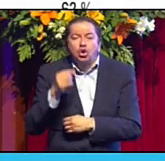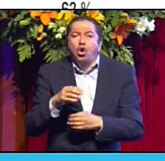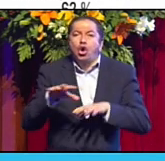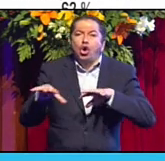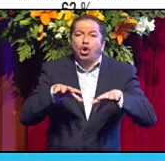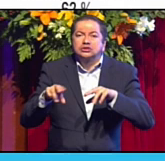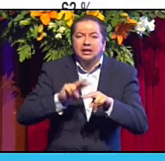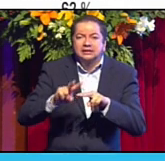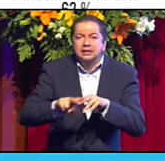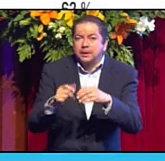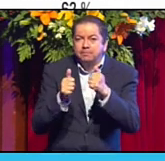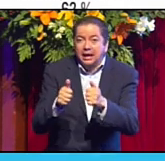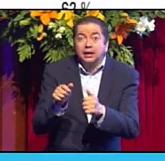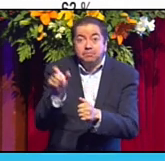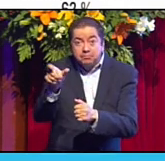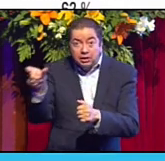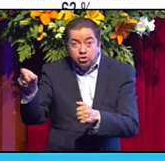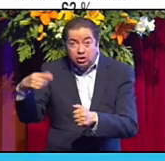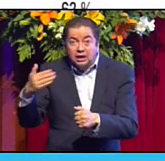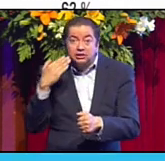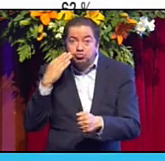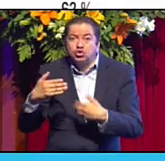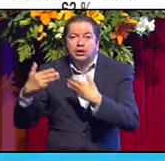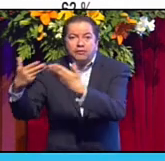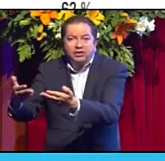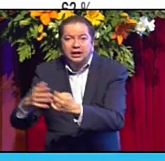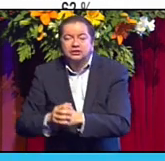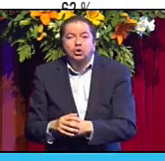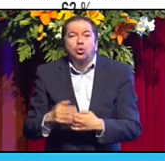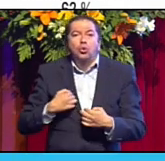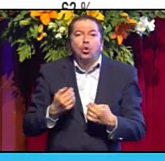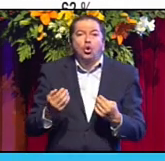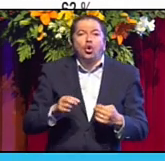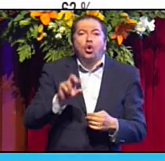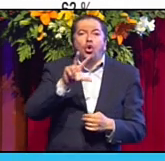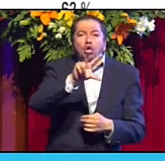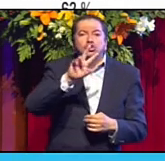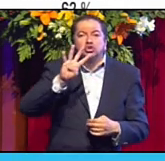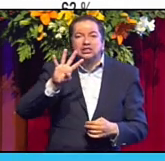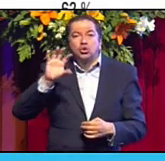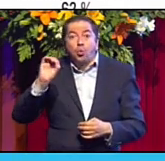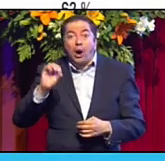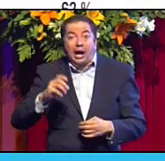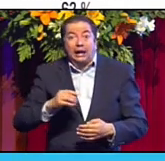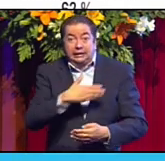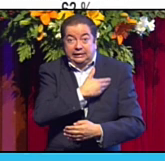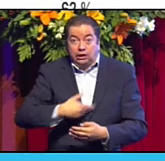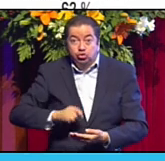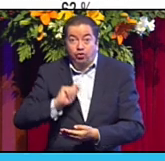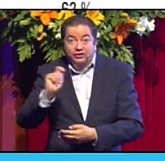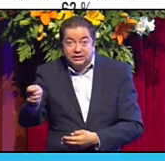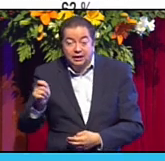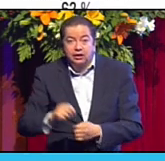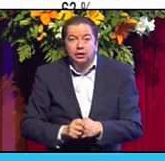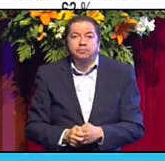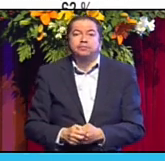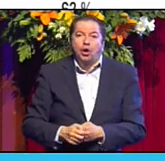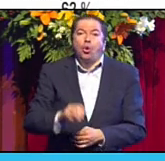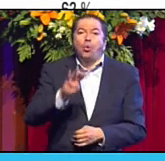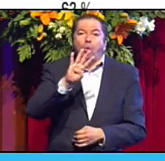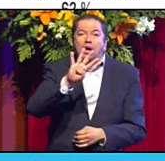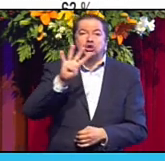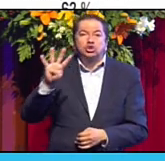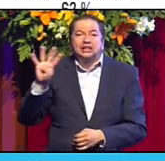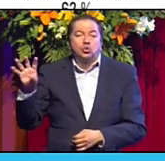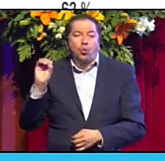cosas las hacemos bien, esas personas van a ser beneficiadas. Cuando hablamos de 440 subsidios, hablamos de 440